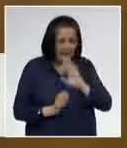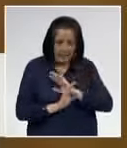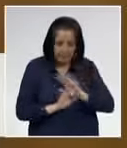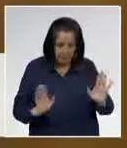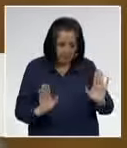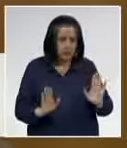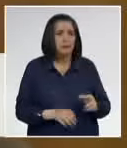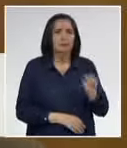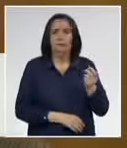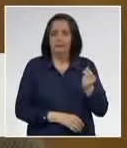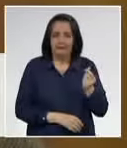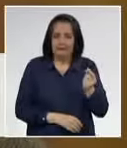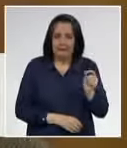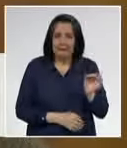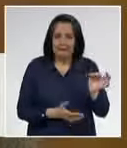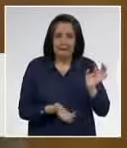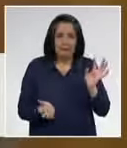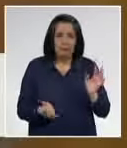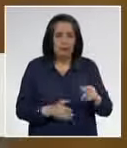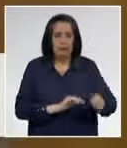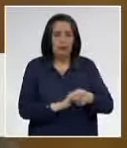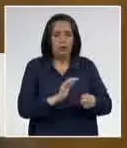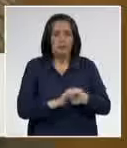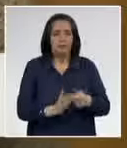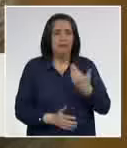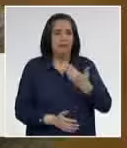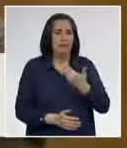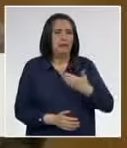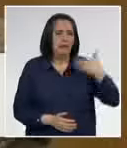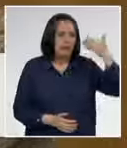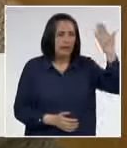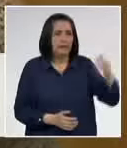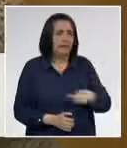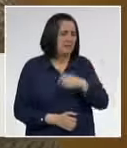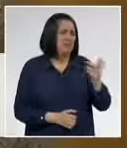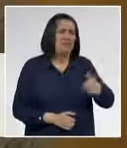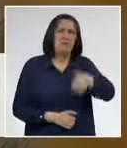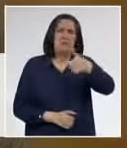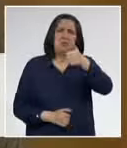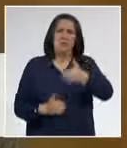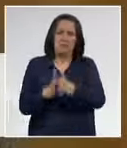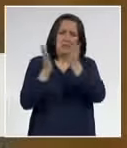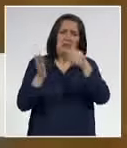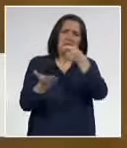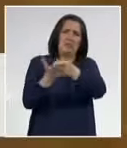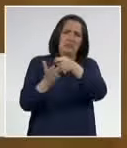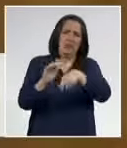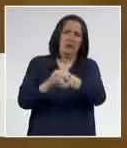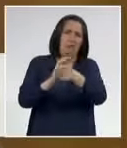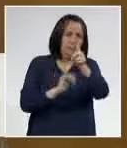un centavo de coima para Alan García. Se han coimeado a los dueños de algunos periódicos. Se